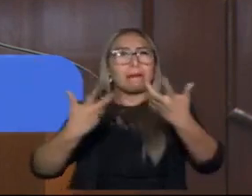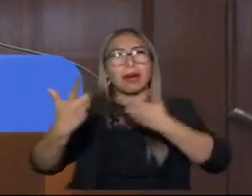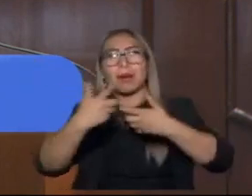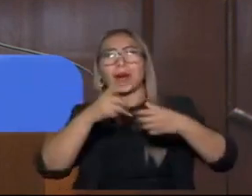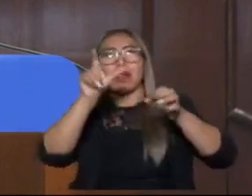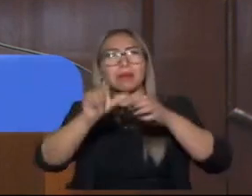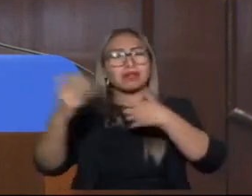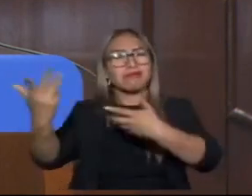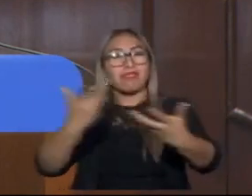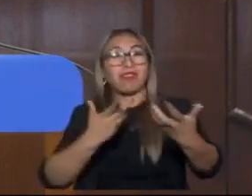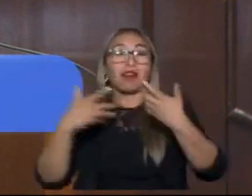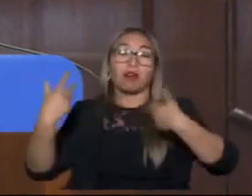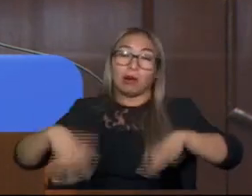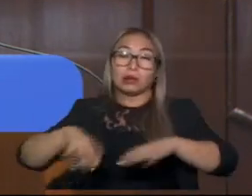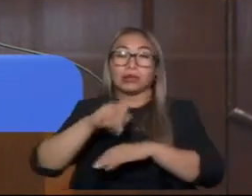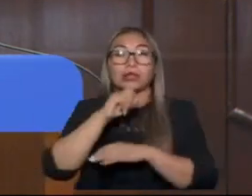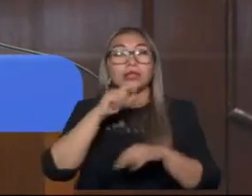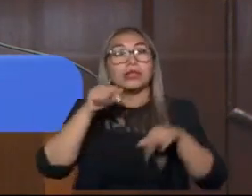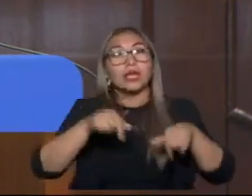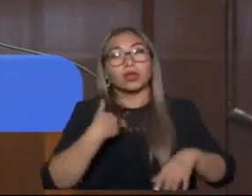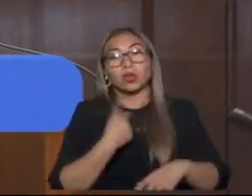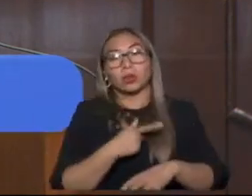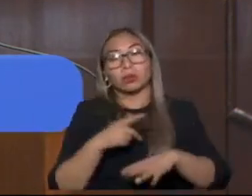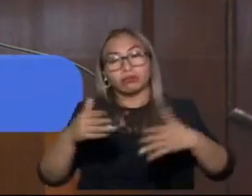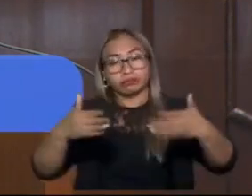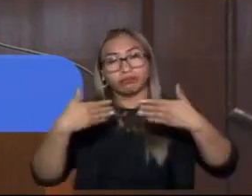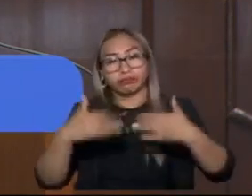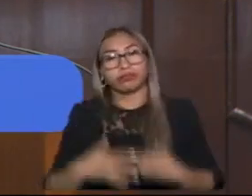su impacto directo en nuestro país.